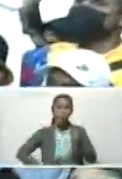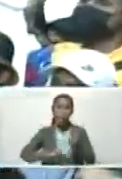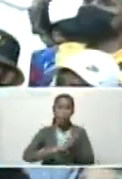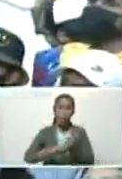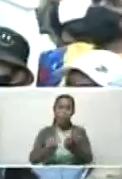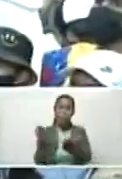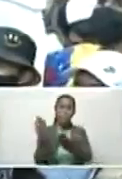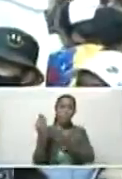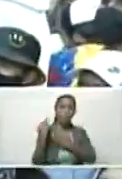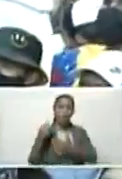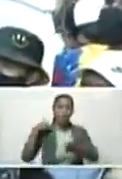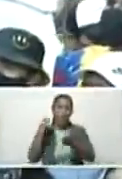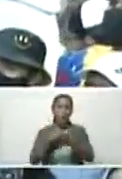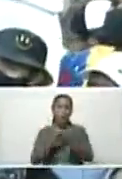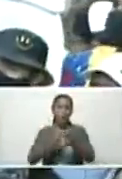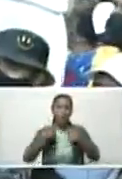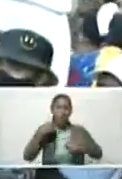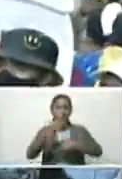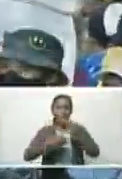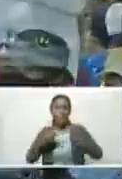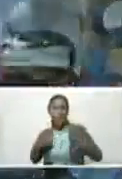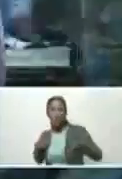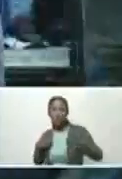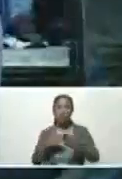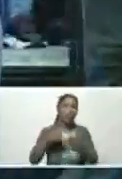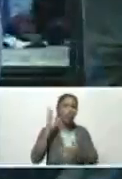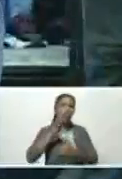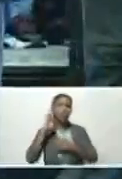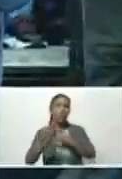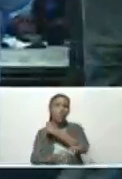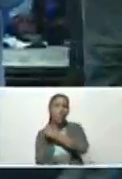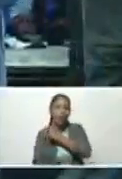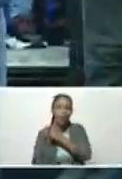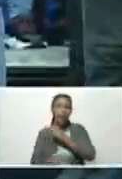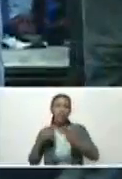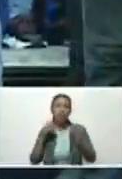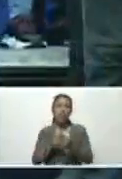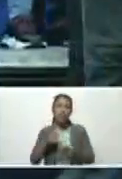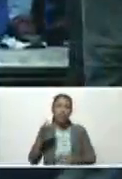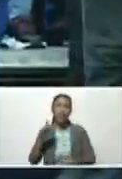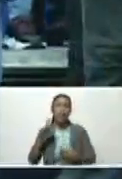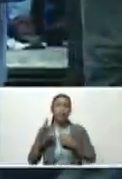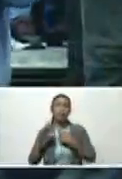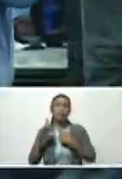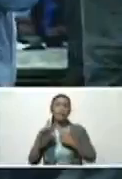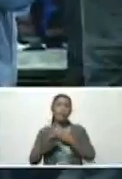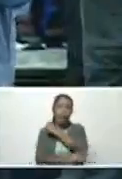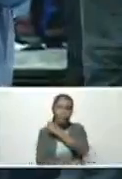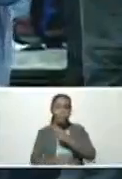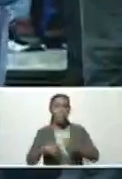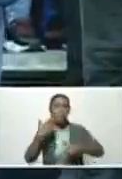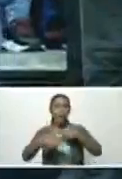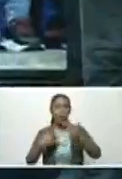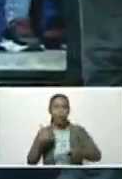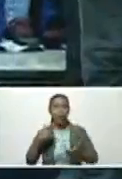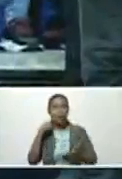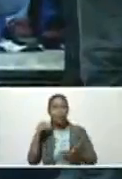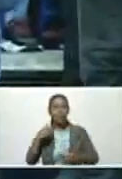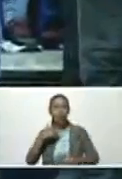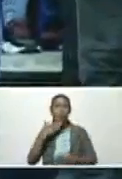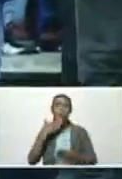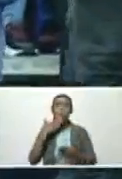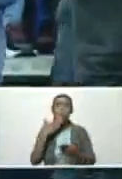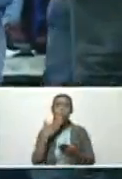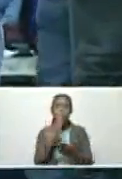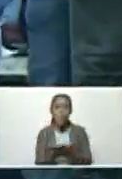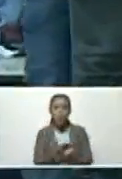lucha que estoy dando contra la corrupción y contra el delito. contra el burocratismo. Vengo a pedir la